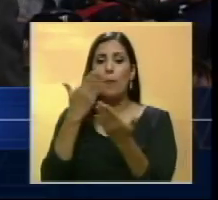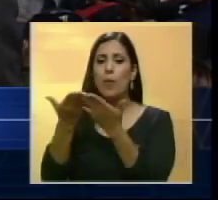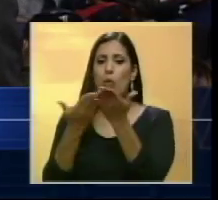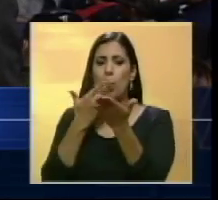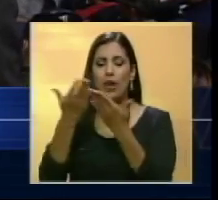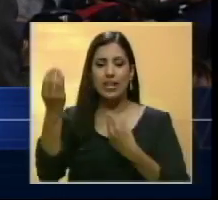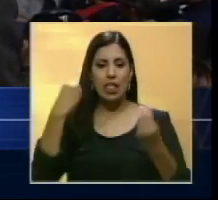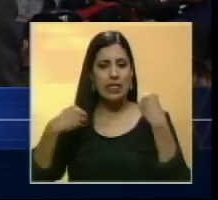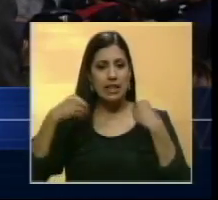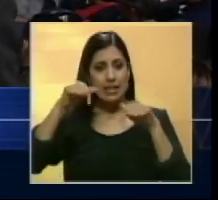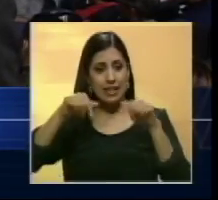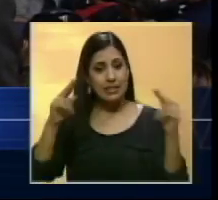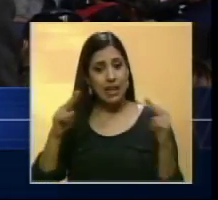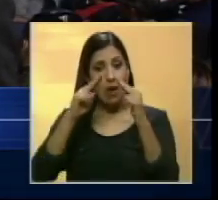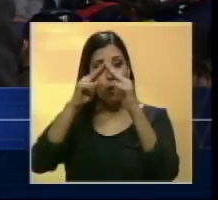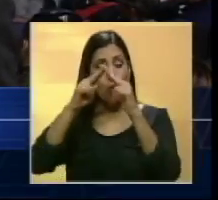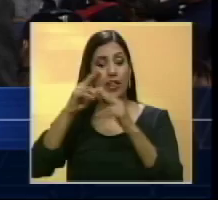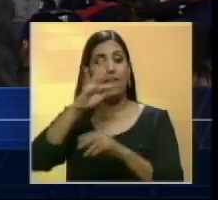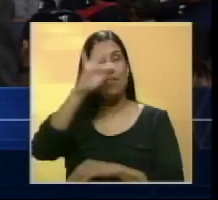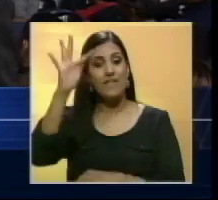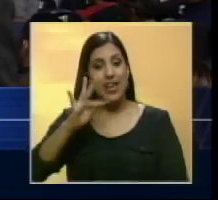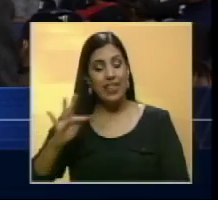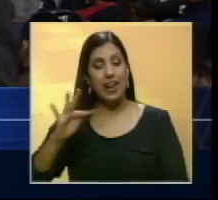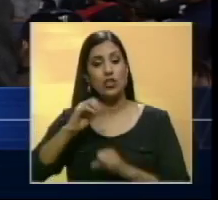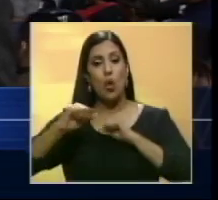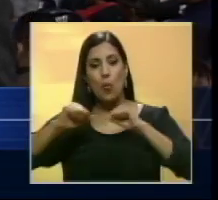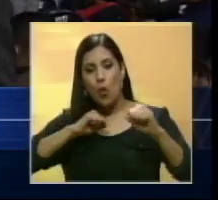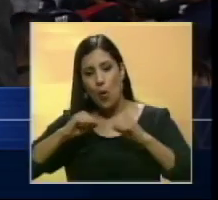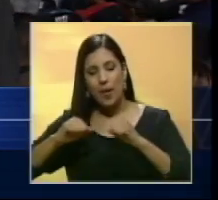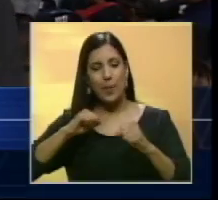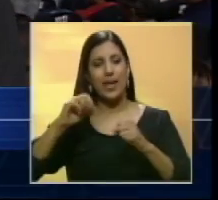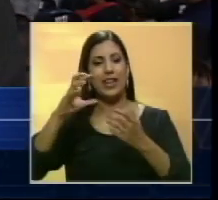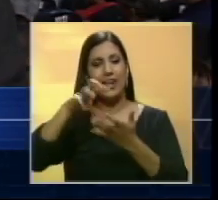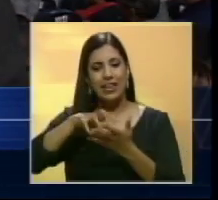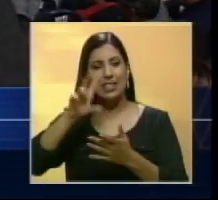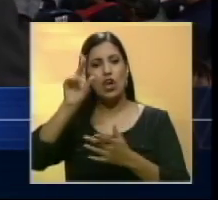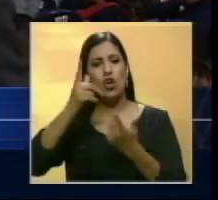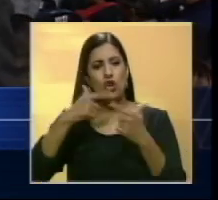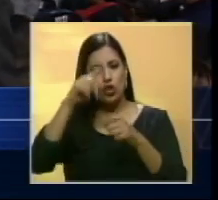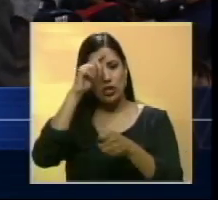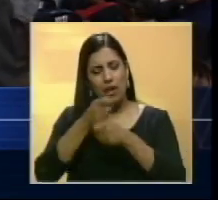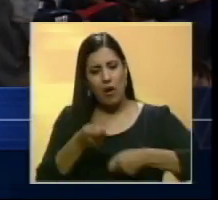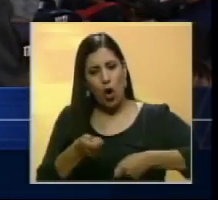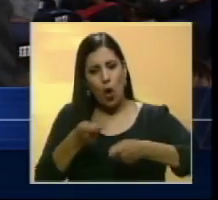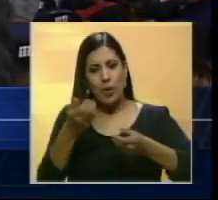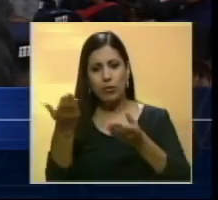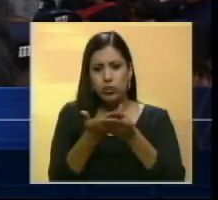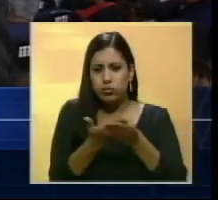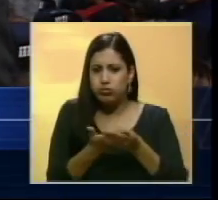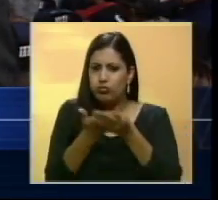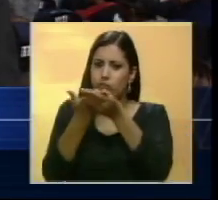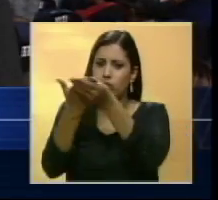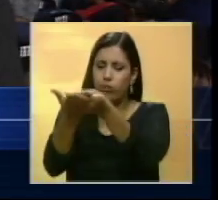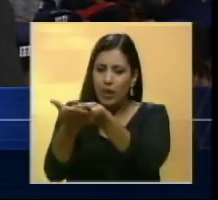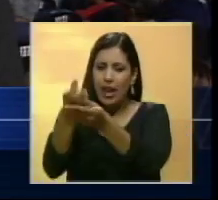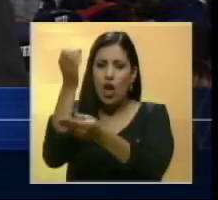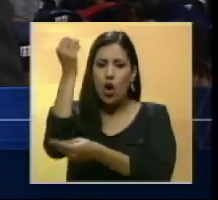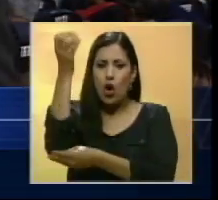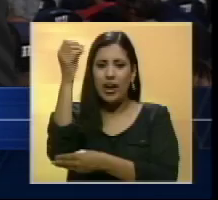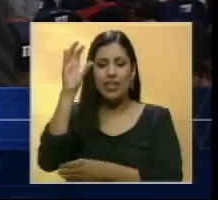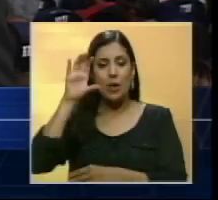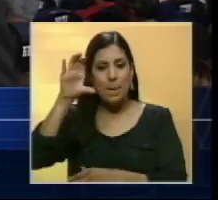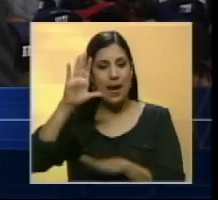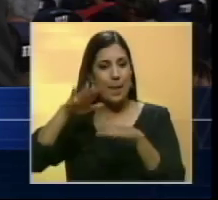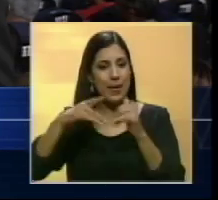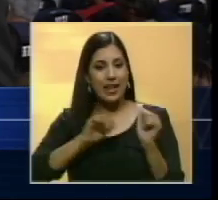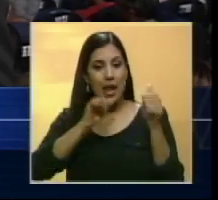propuestas expuestas en este encuentro de federaciones, movimientos gremiales y círculos obreros serán llevadas posteriormente al Congreso de la Patria,